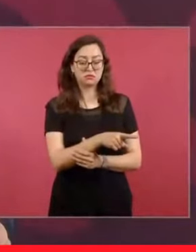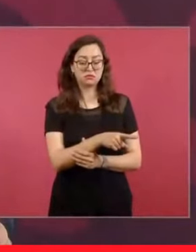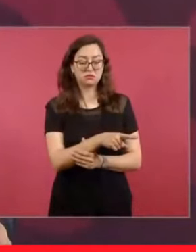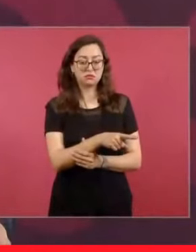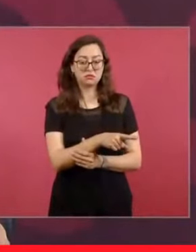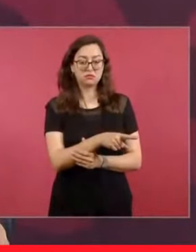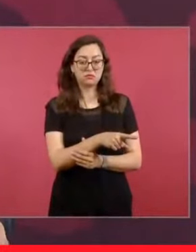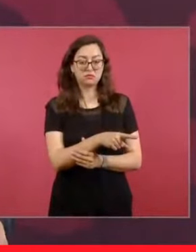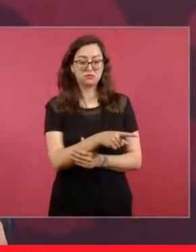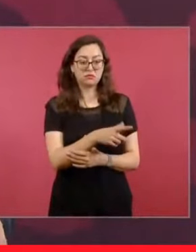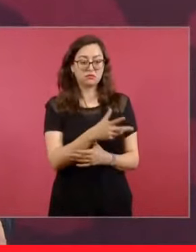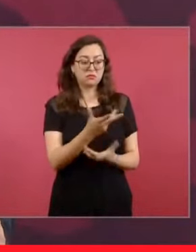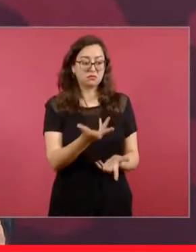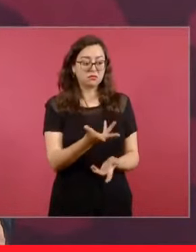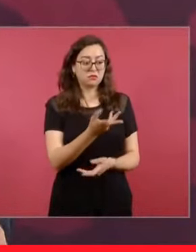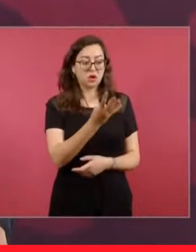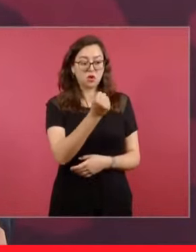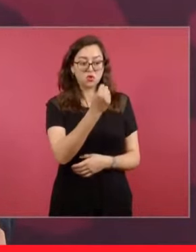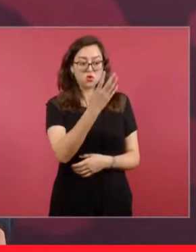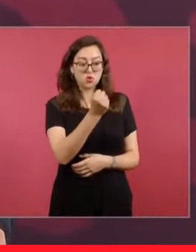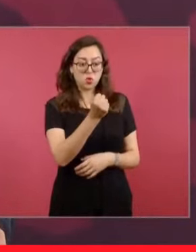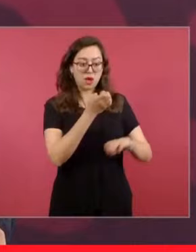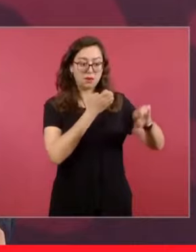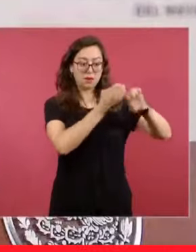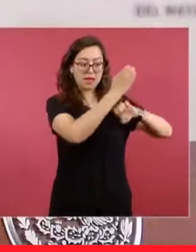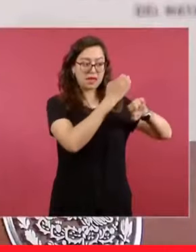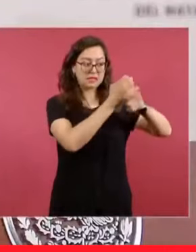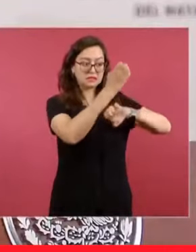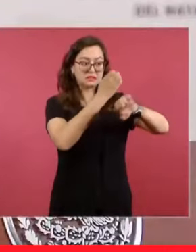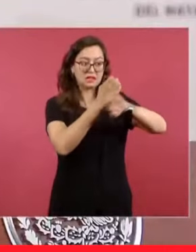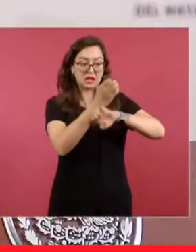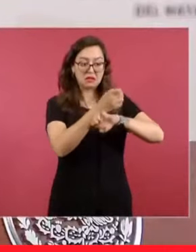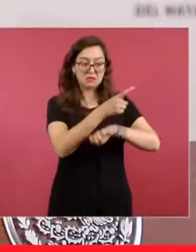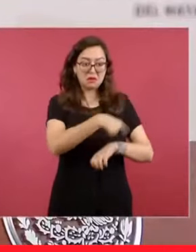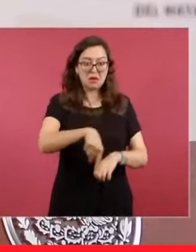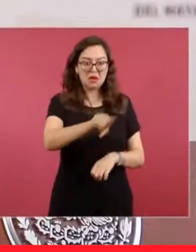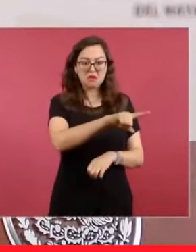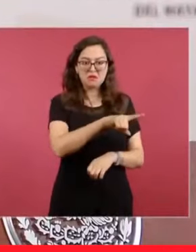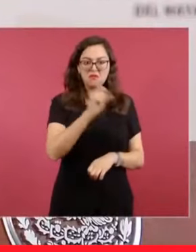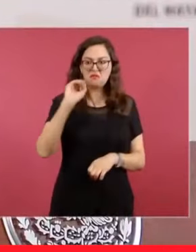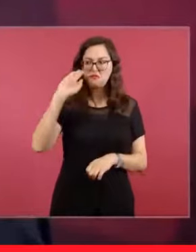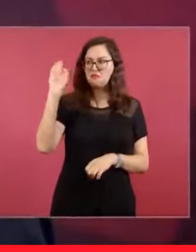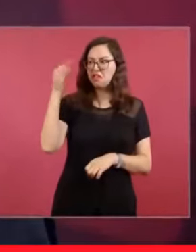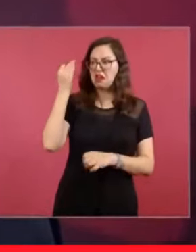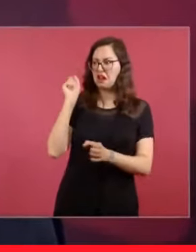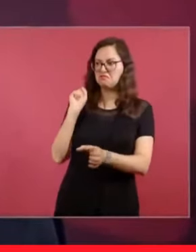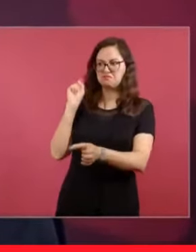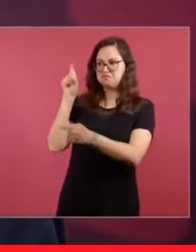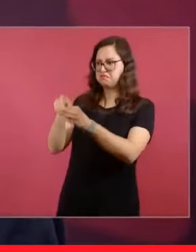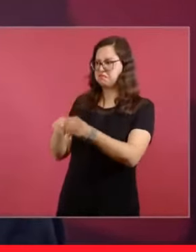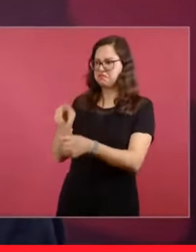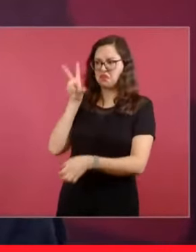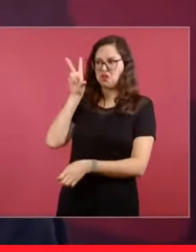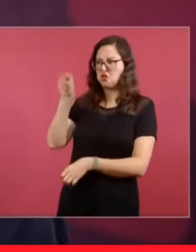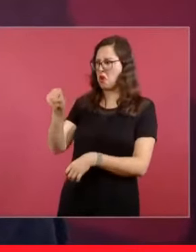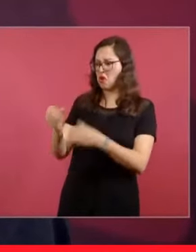eh excusas pretextos o razones